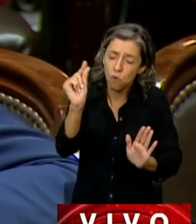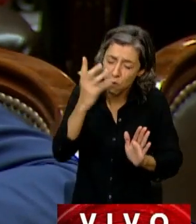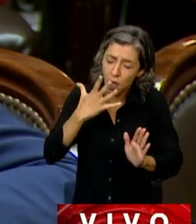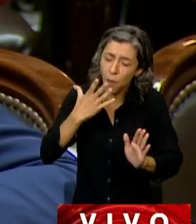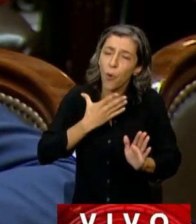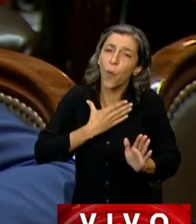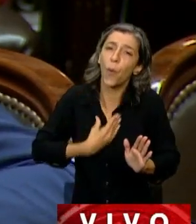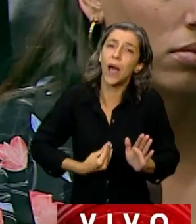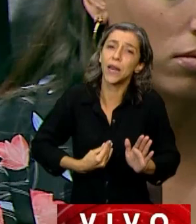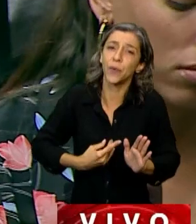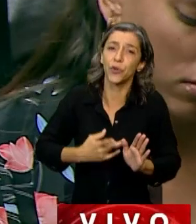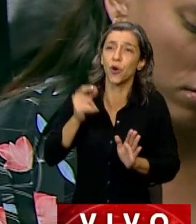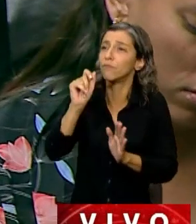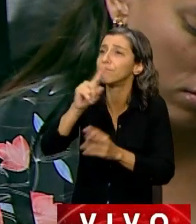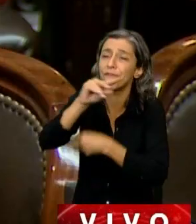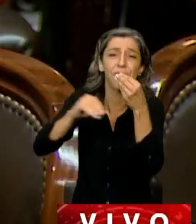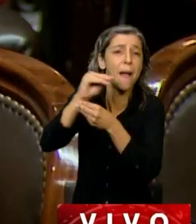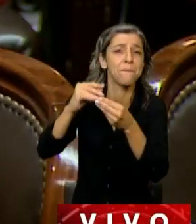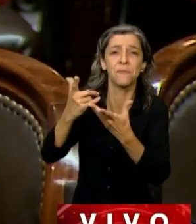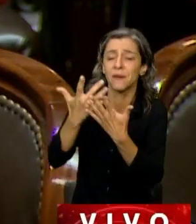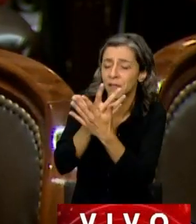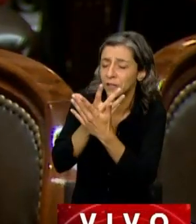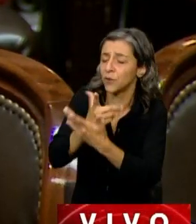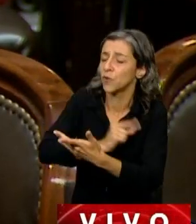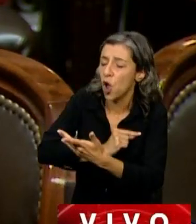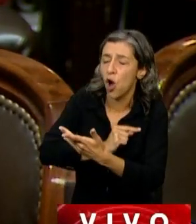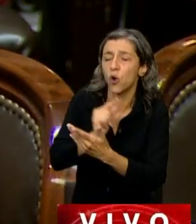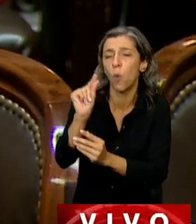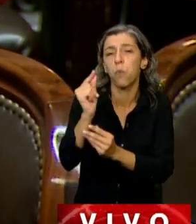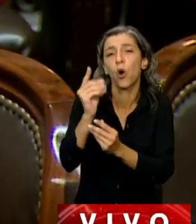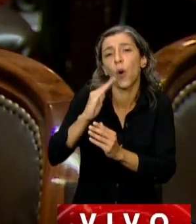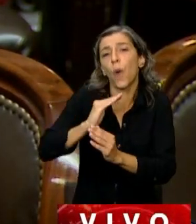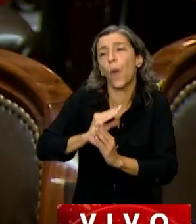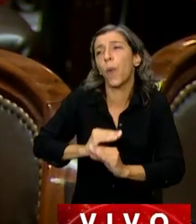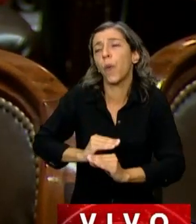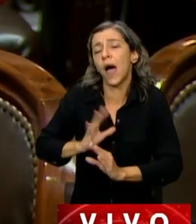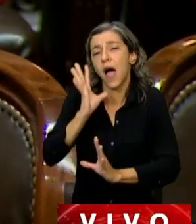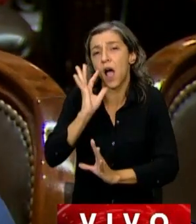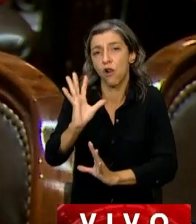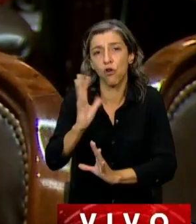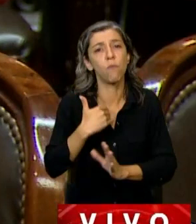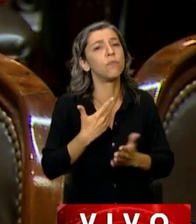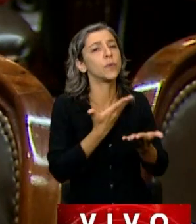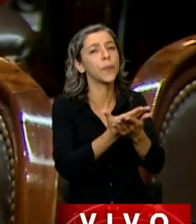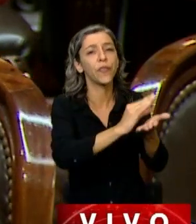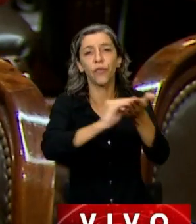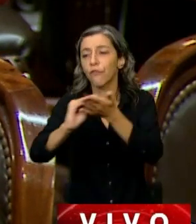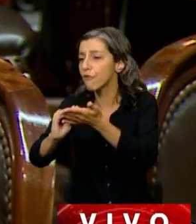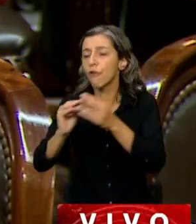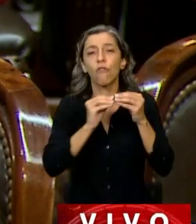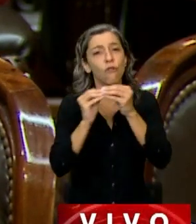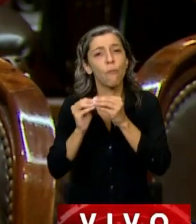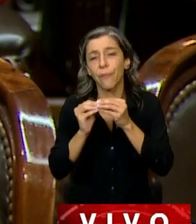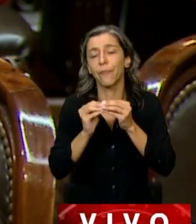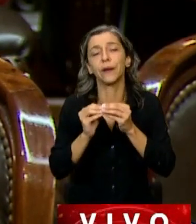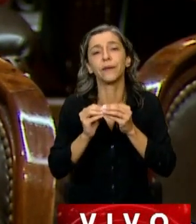dolor. Por eso, Presidenta, colegas, legisladores, les pido que acompañemos este proyecto de ley